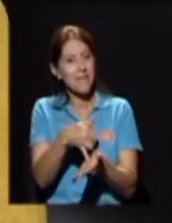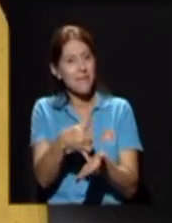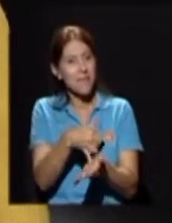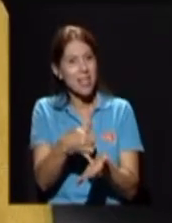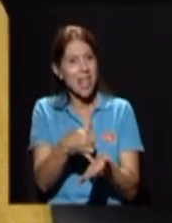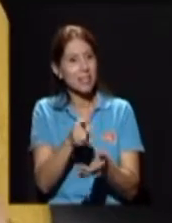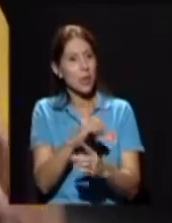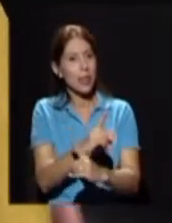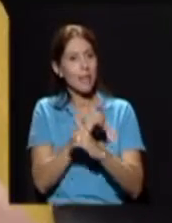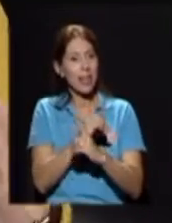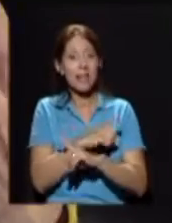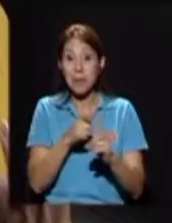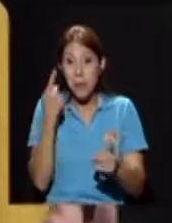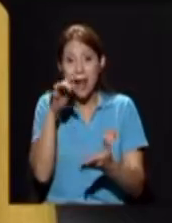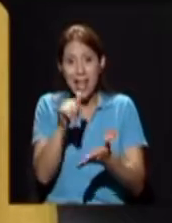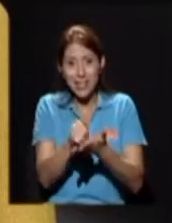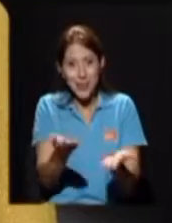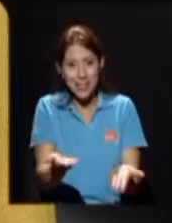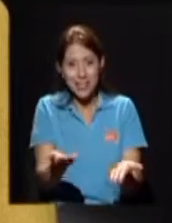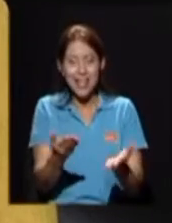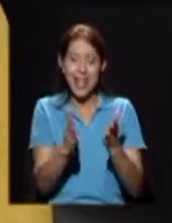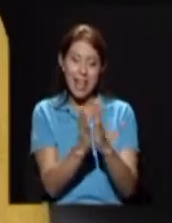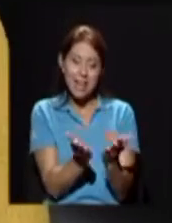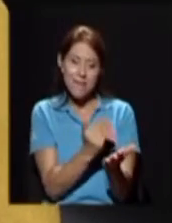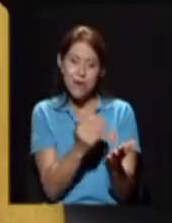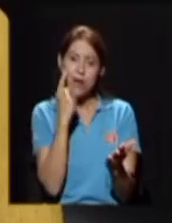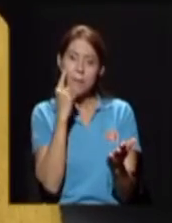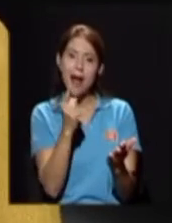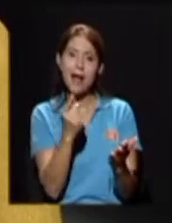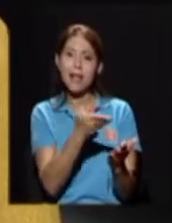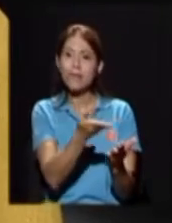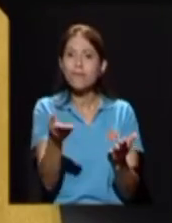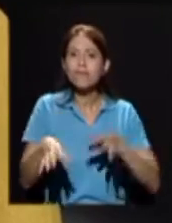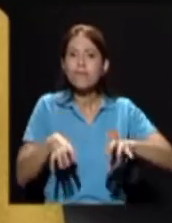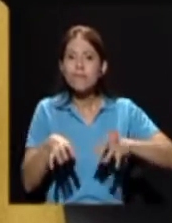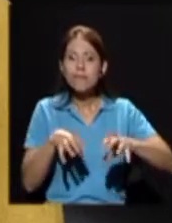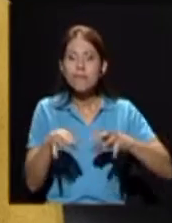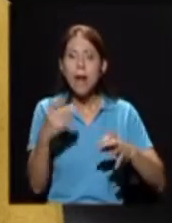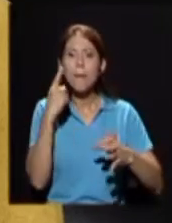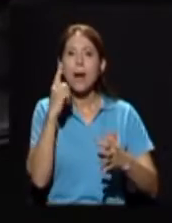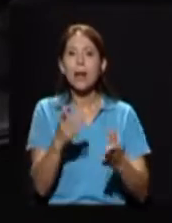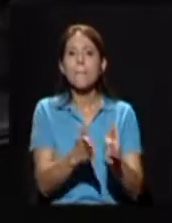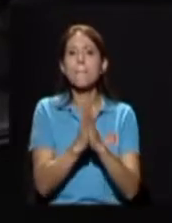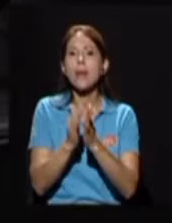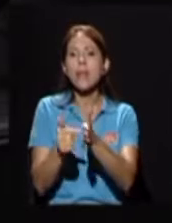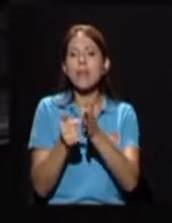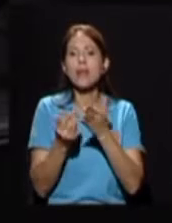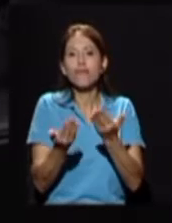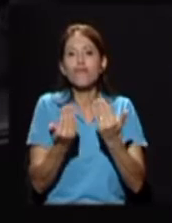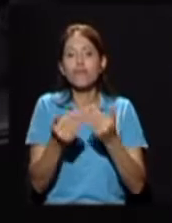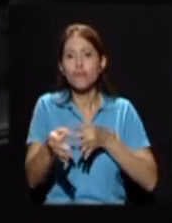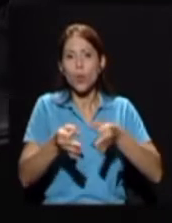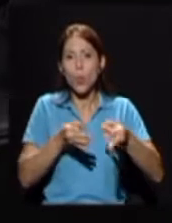informe es justamente para eso, para generar respuestas, pedir cuentas, porque es